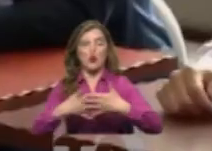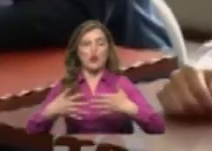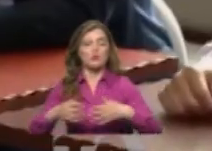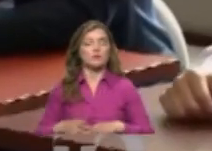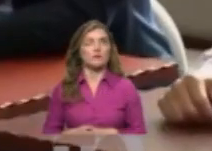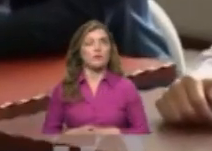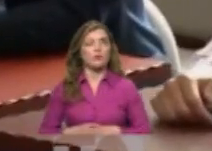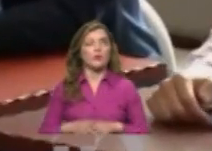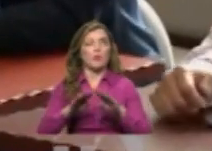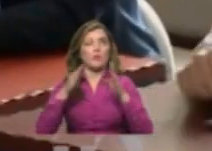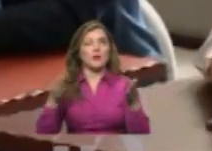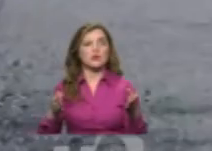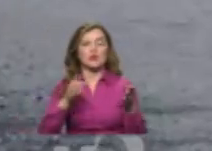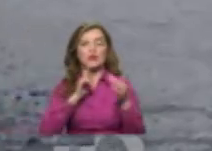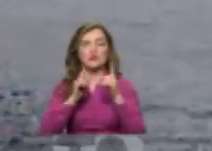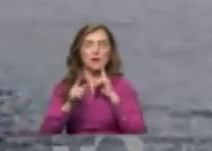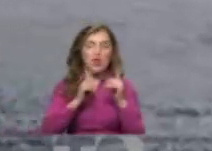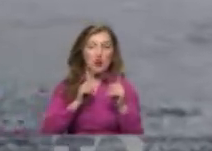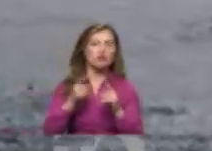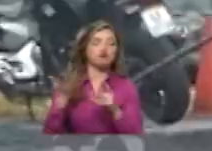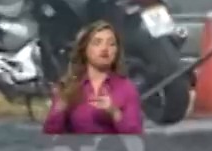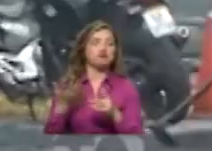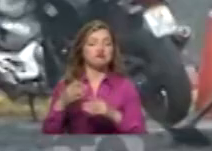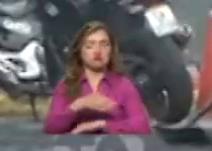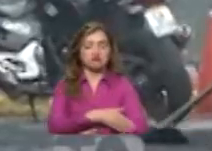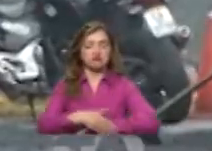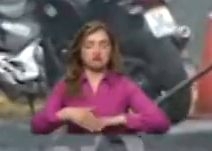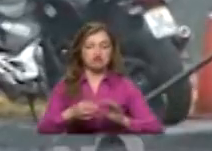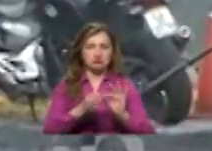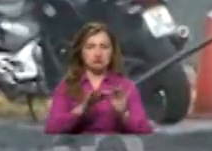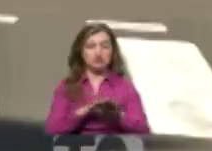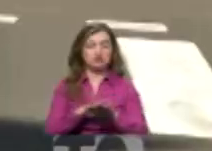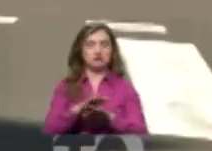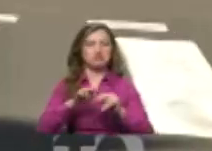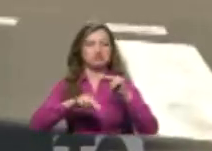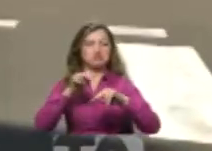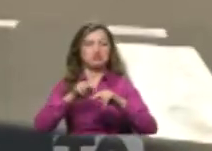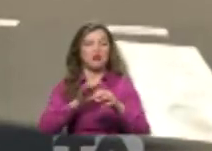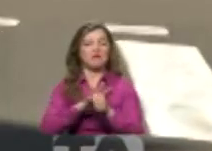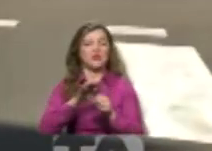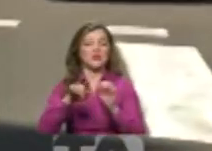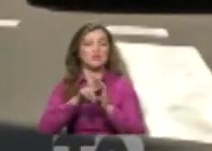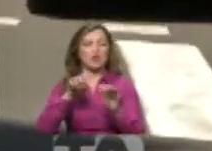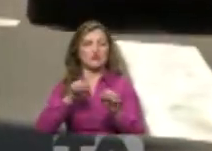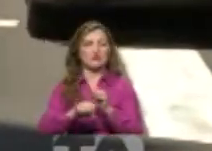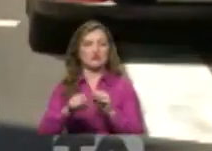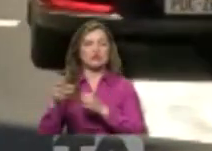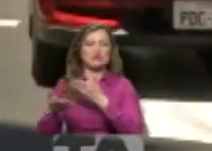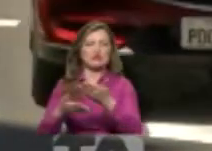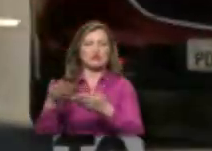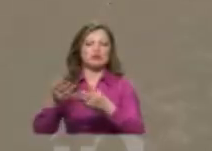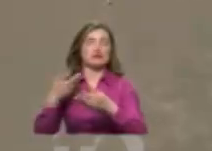diálogo se espera que la repavimentación y la restricción vehicular afecten lo menos posible a la